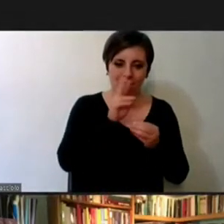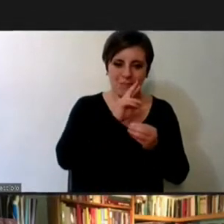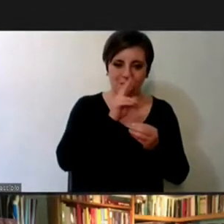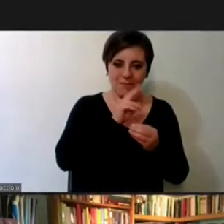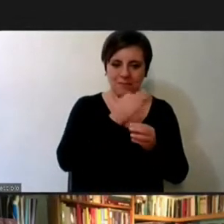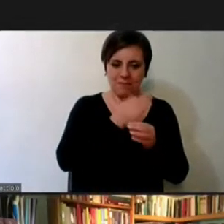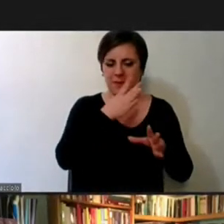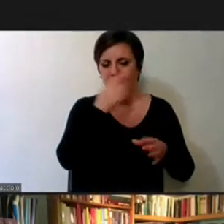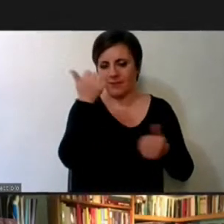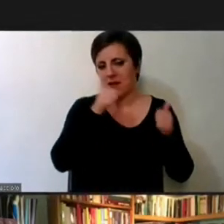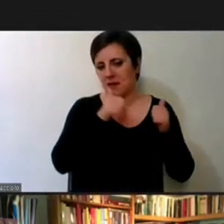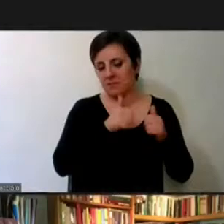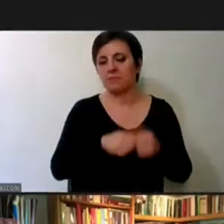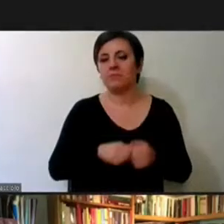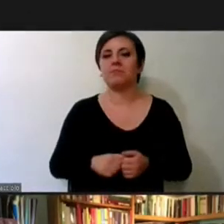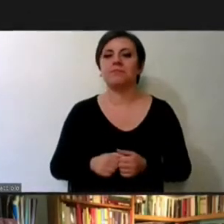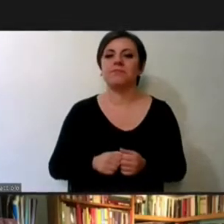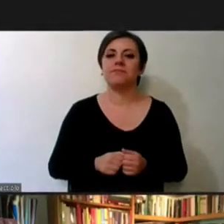expertas y especialistas mujeres.